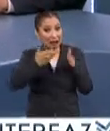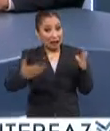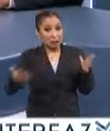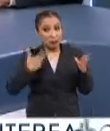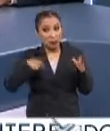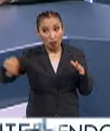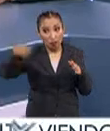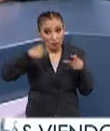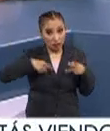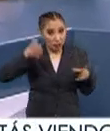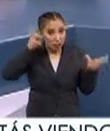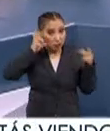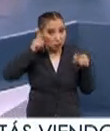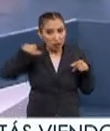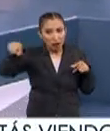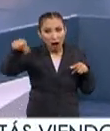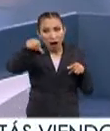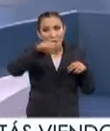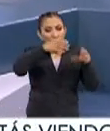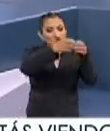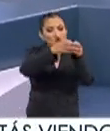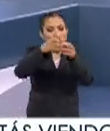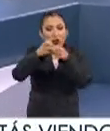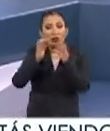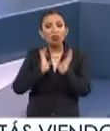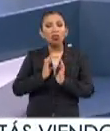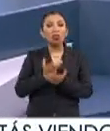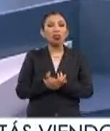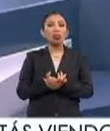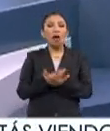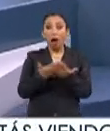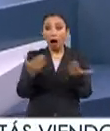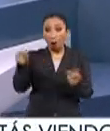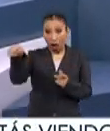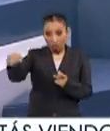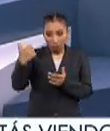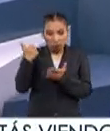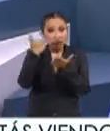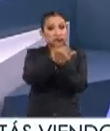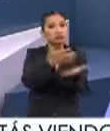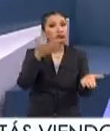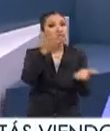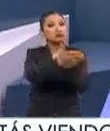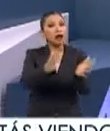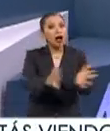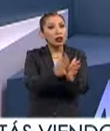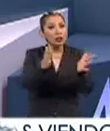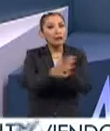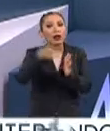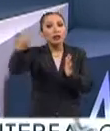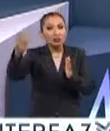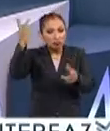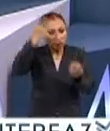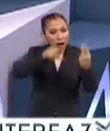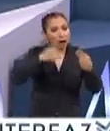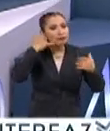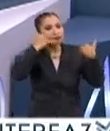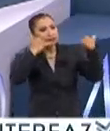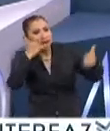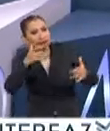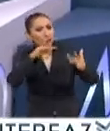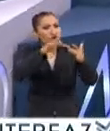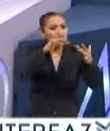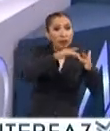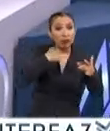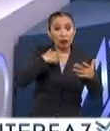han dejado de ser entidades nebulosas y pasivas a ser actores activos, presentes. Este